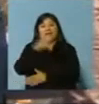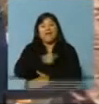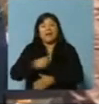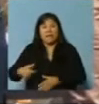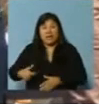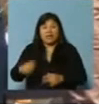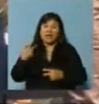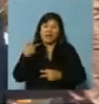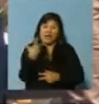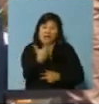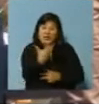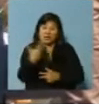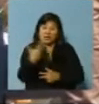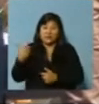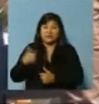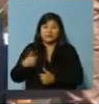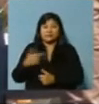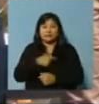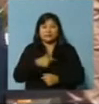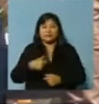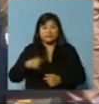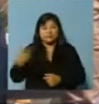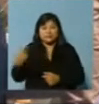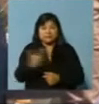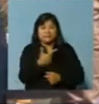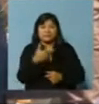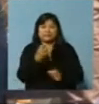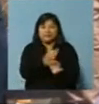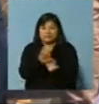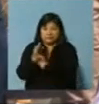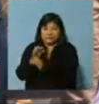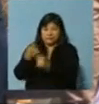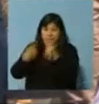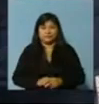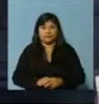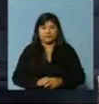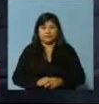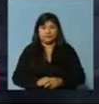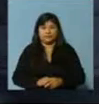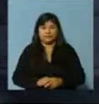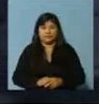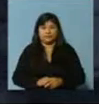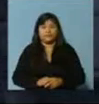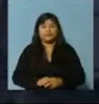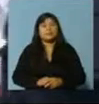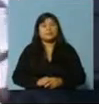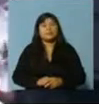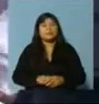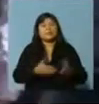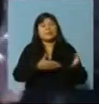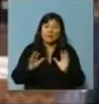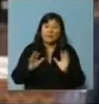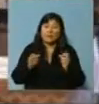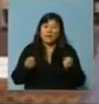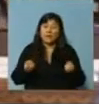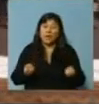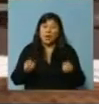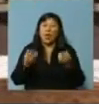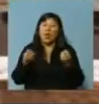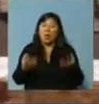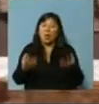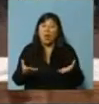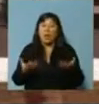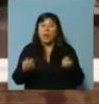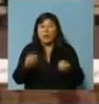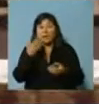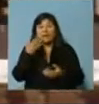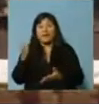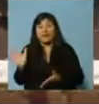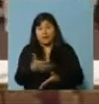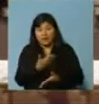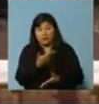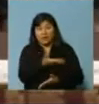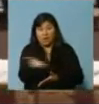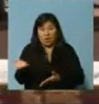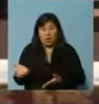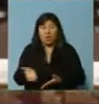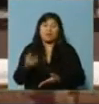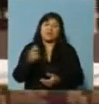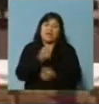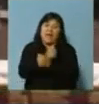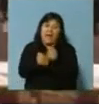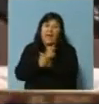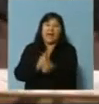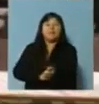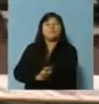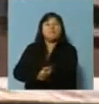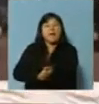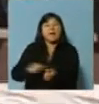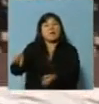abanderados, escoltas de estas instituciones. Los invito a tomar asiento, por favor. Hola, muy buenas tardes a todos mis queridos hermanos,